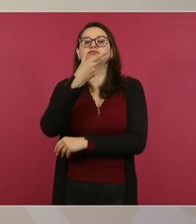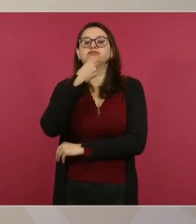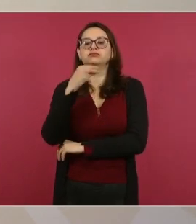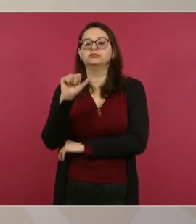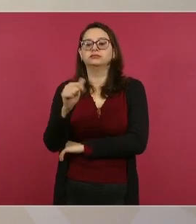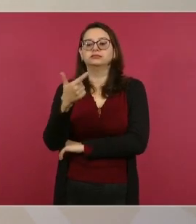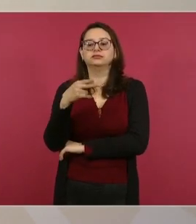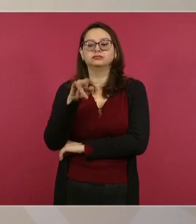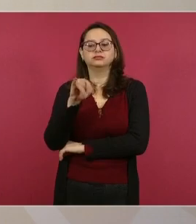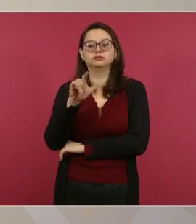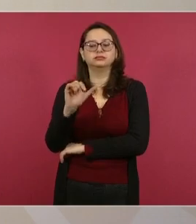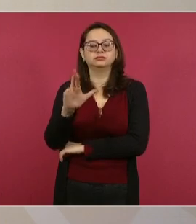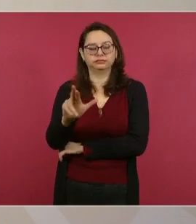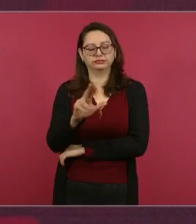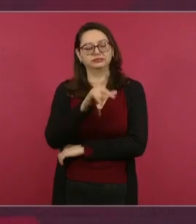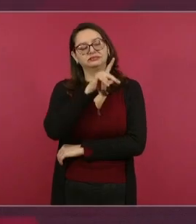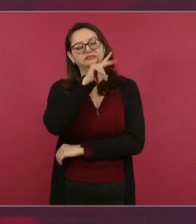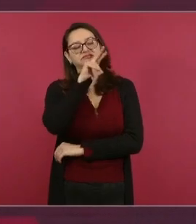guarda.